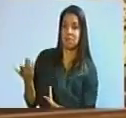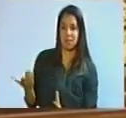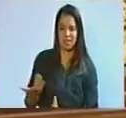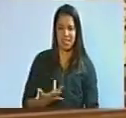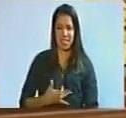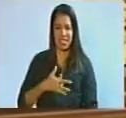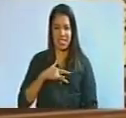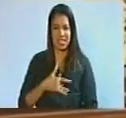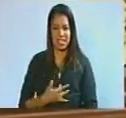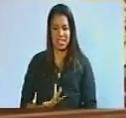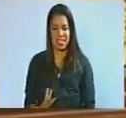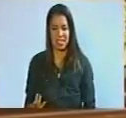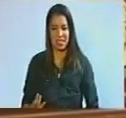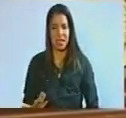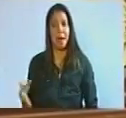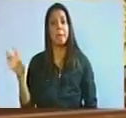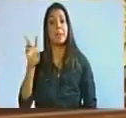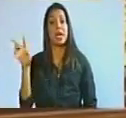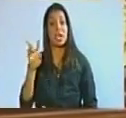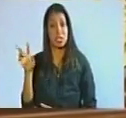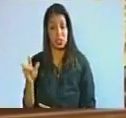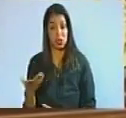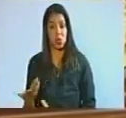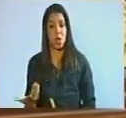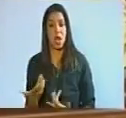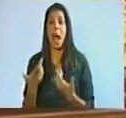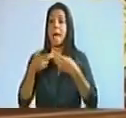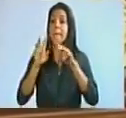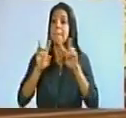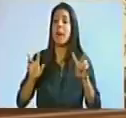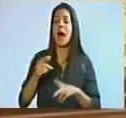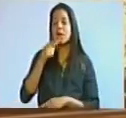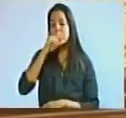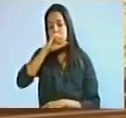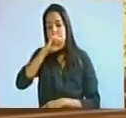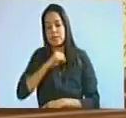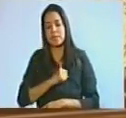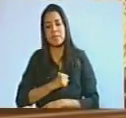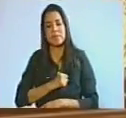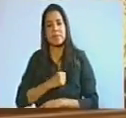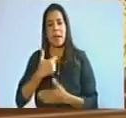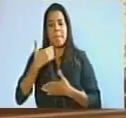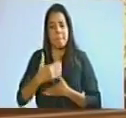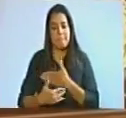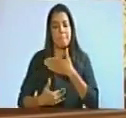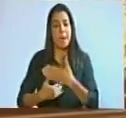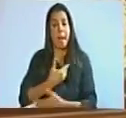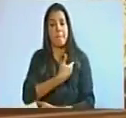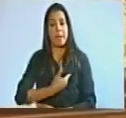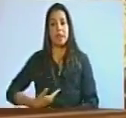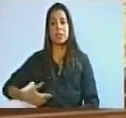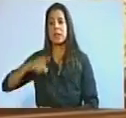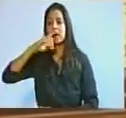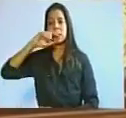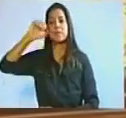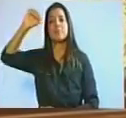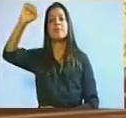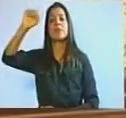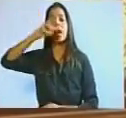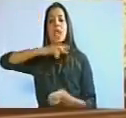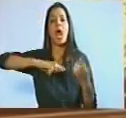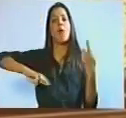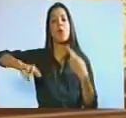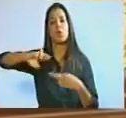realmente. Un ridículo porque Venezuela es territorio de paz y cada paso que da el presidente Maduro, la revolución bolivariana y este